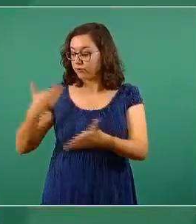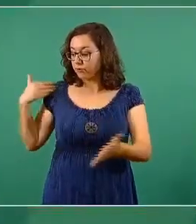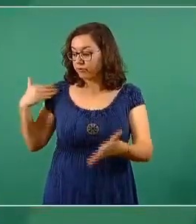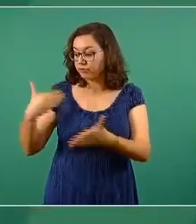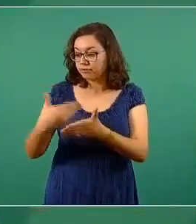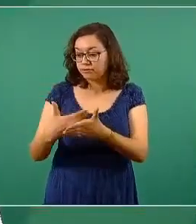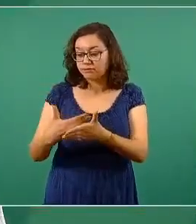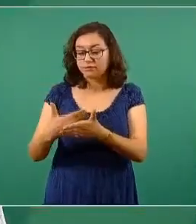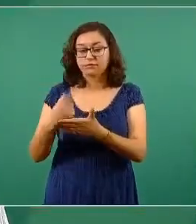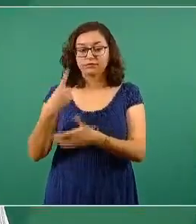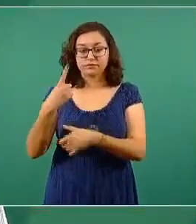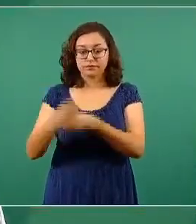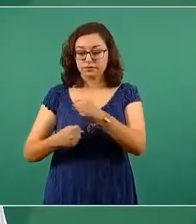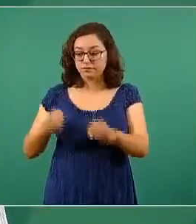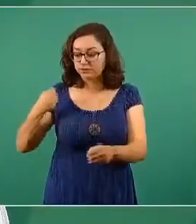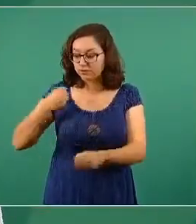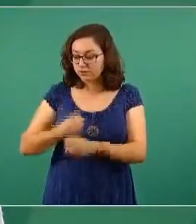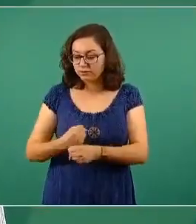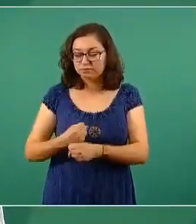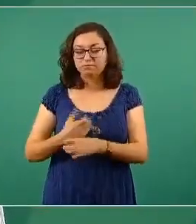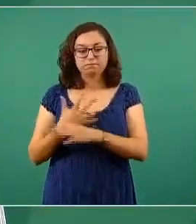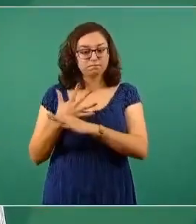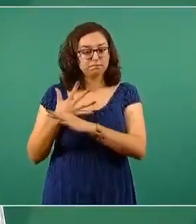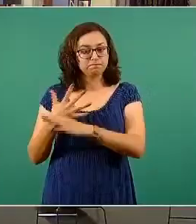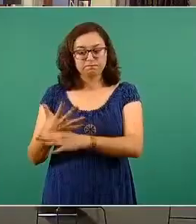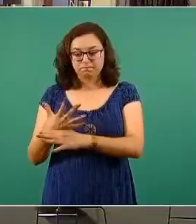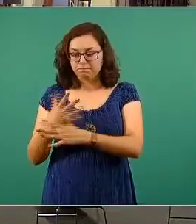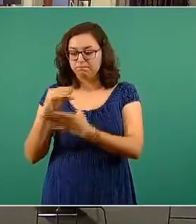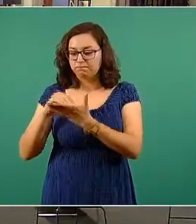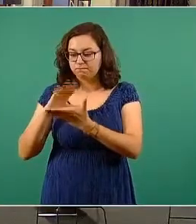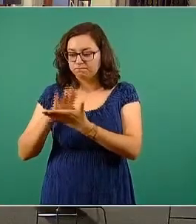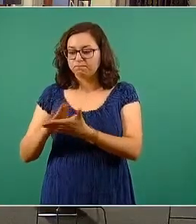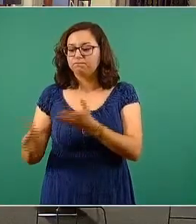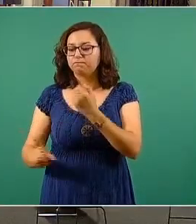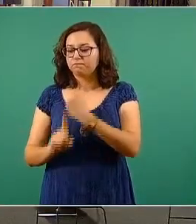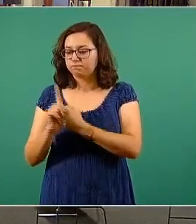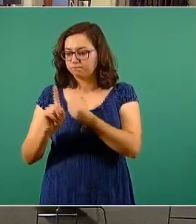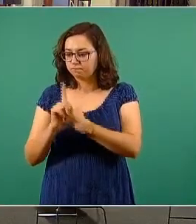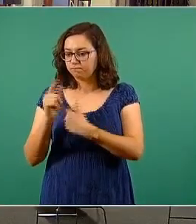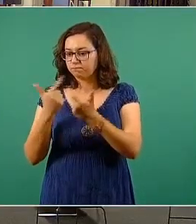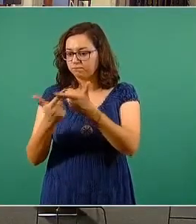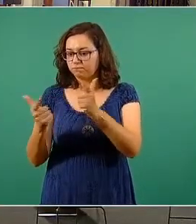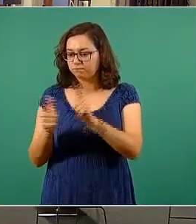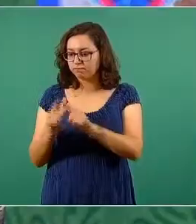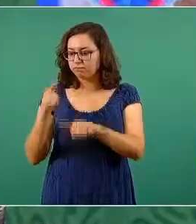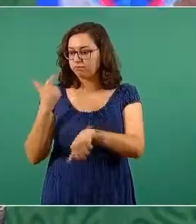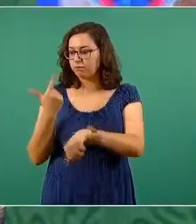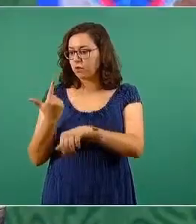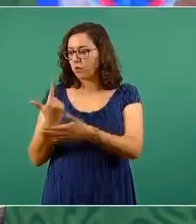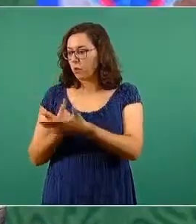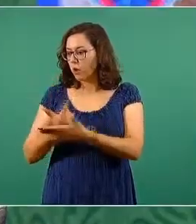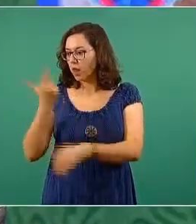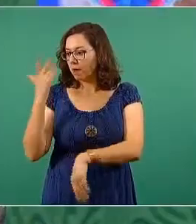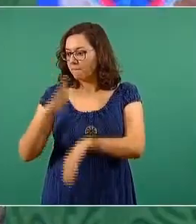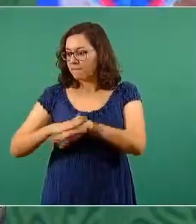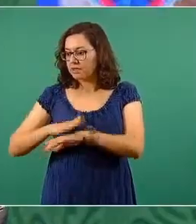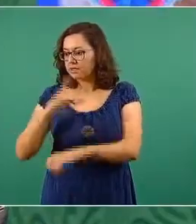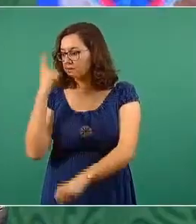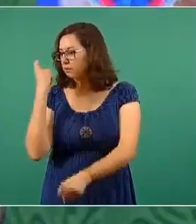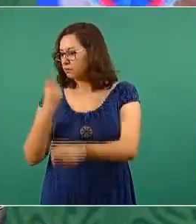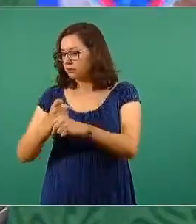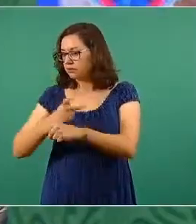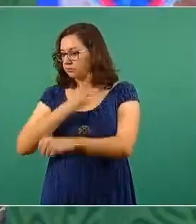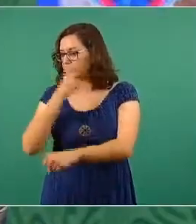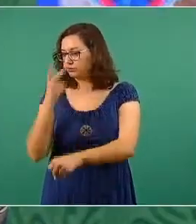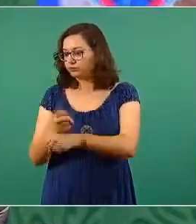de la epidemia, que nos dijo claramente dónde estaban los grupos de riesgo y por lo tanto a quién había que vacunar